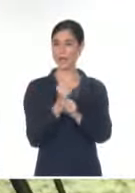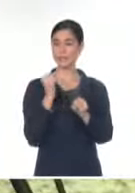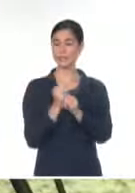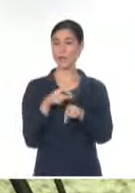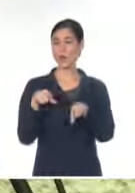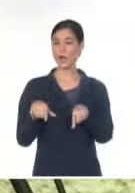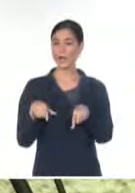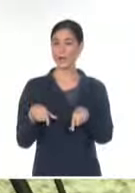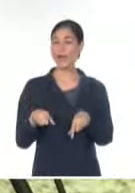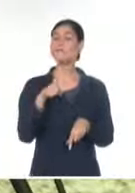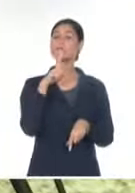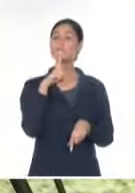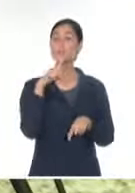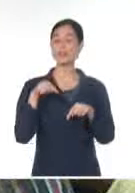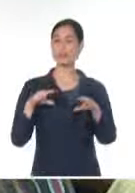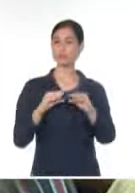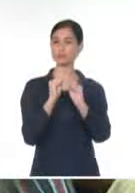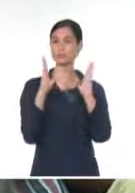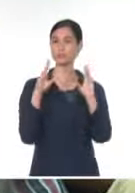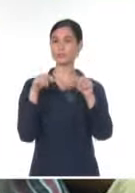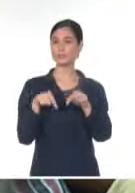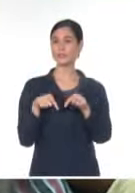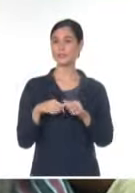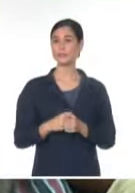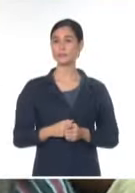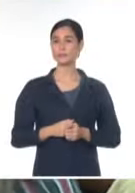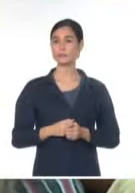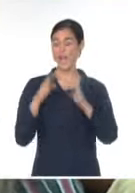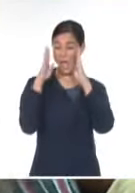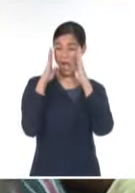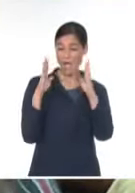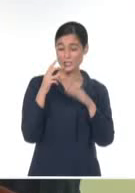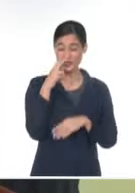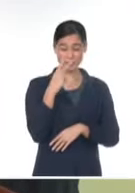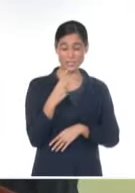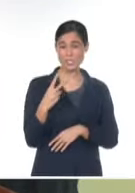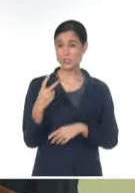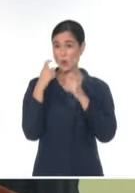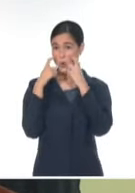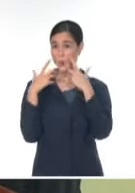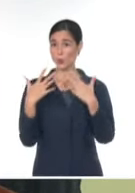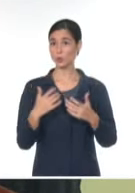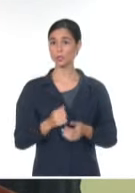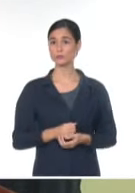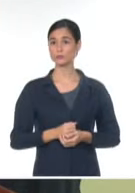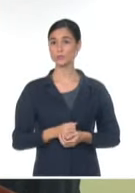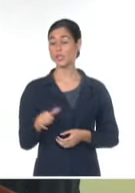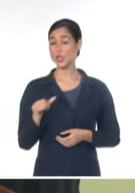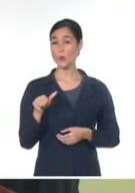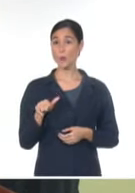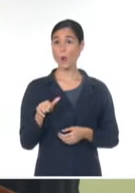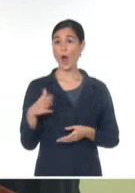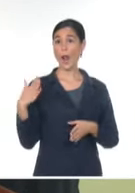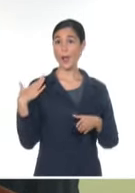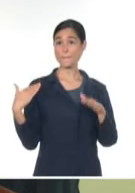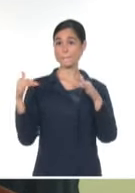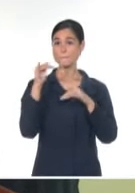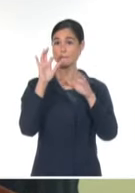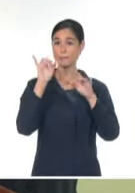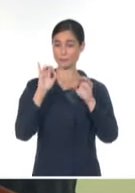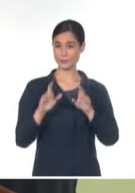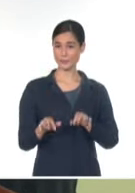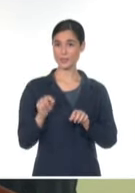viernes, sector que demanda de una atención estratégica, como afirmó el también miembro del Buró Político del partido. Uno